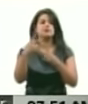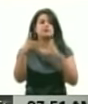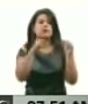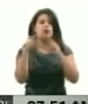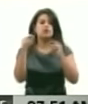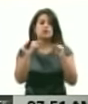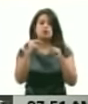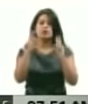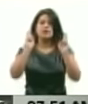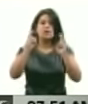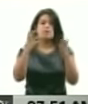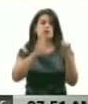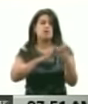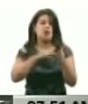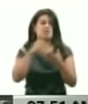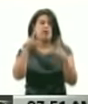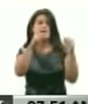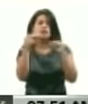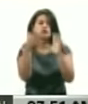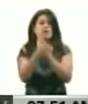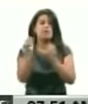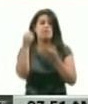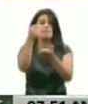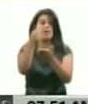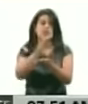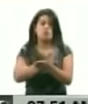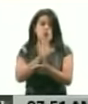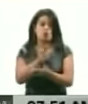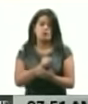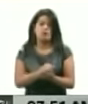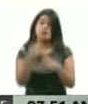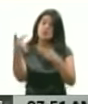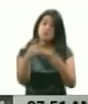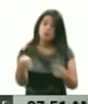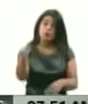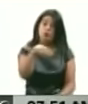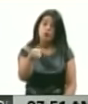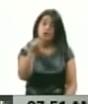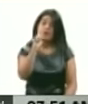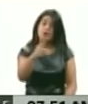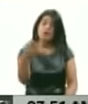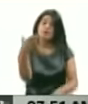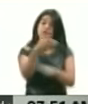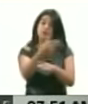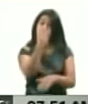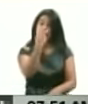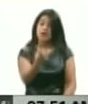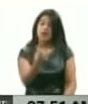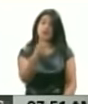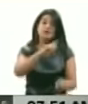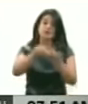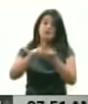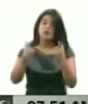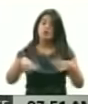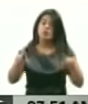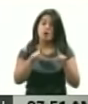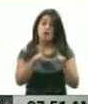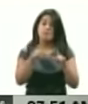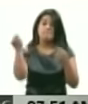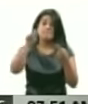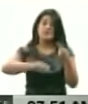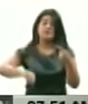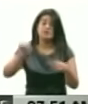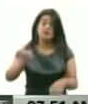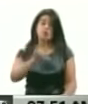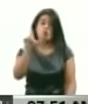en materia patrimonial, que es bien importante. La invitación a que nos visiten en todo este mes de julio,